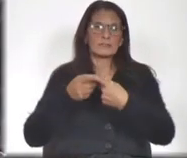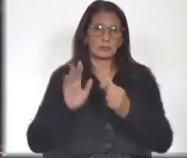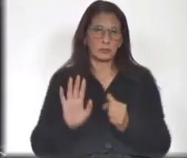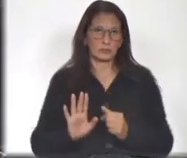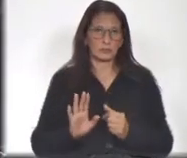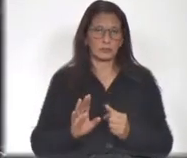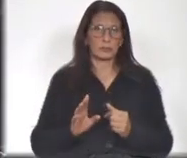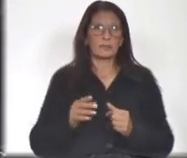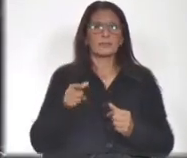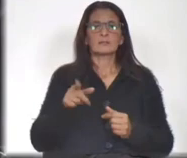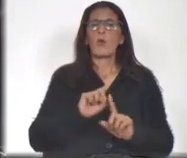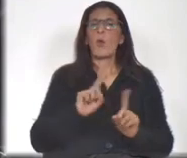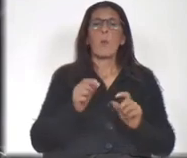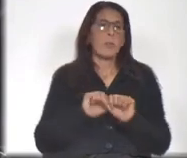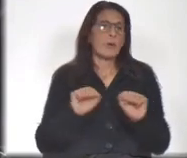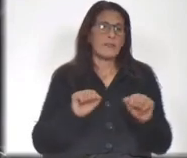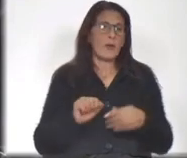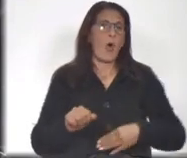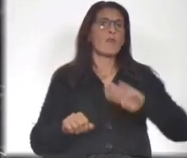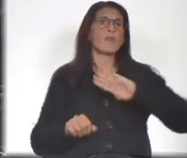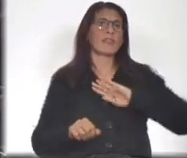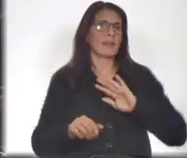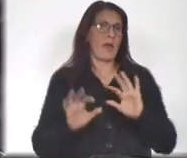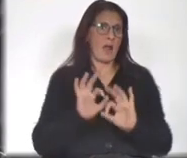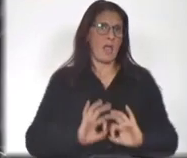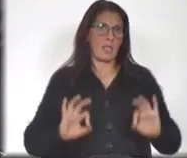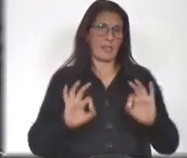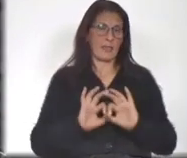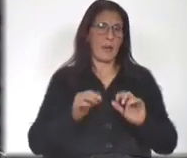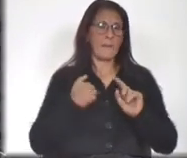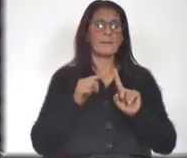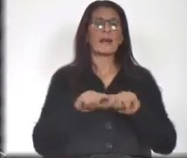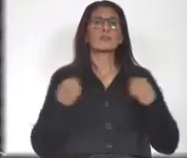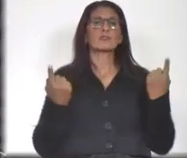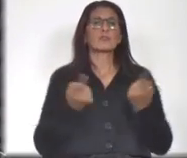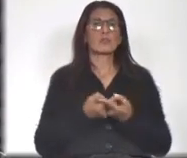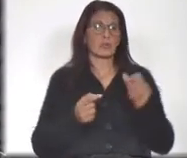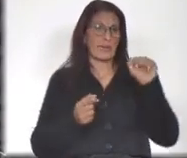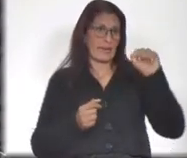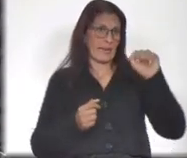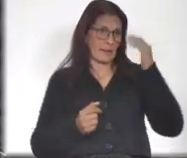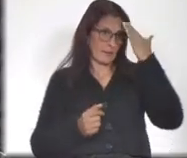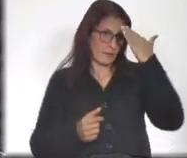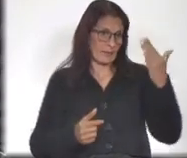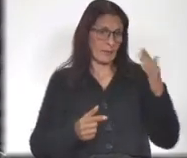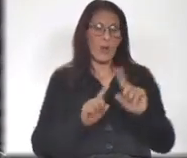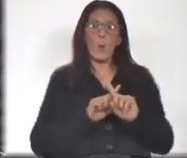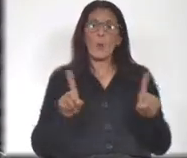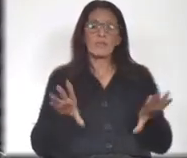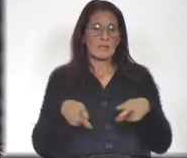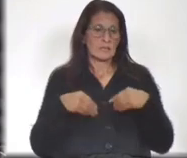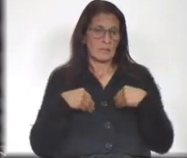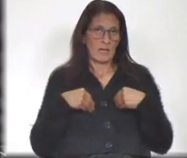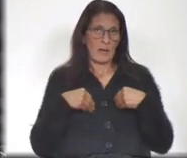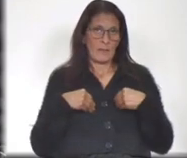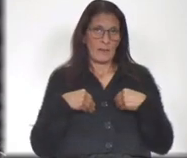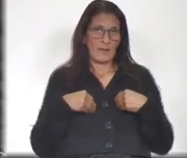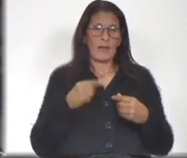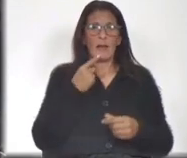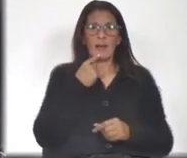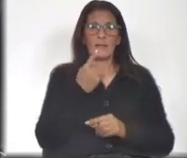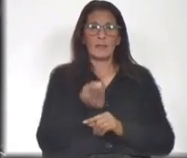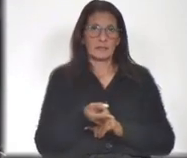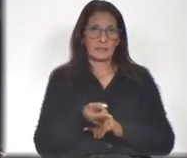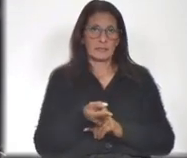eso no puede ofender a nadie. Para nosotros, para la izquierda, no es aceptable el